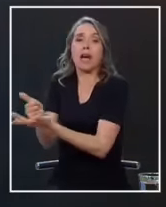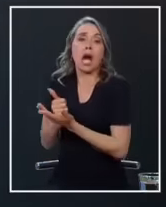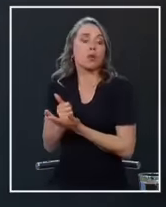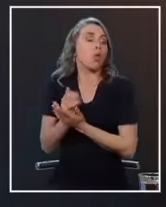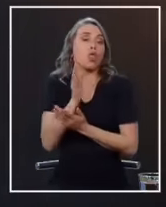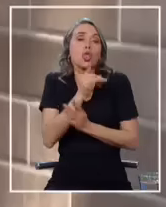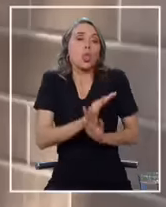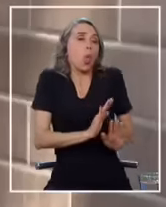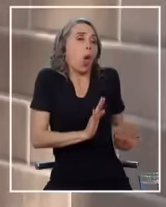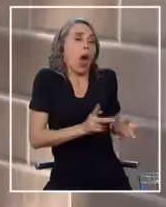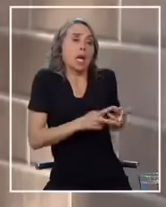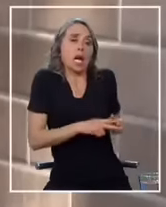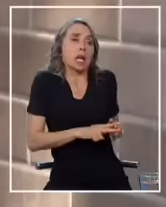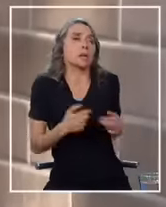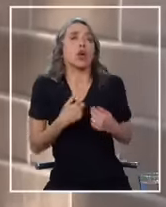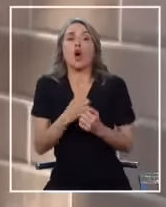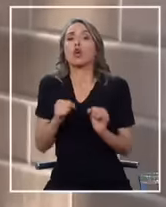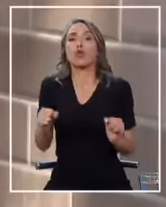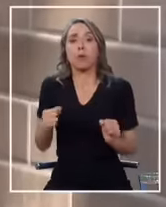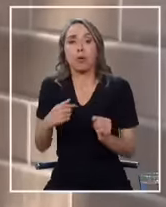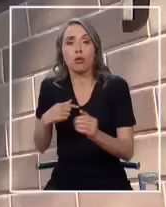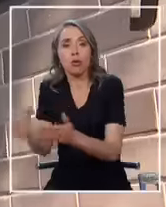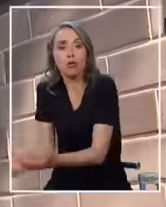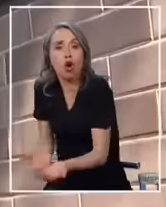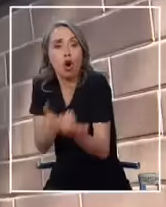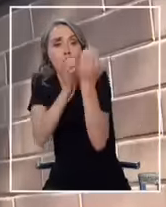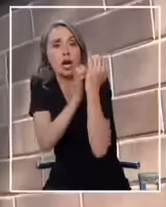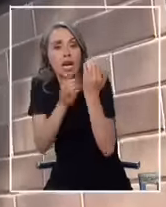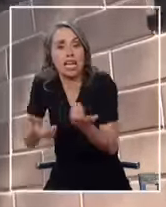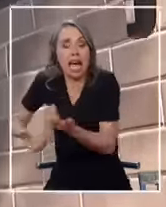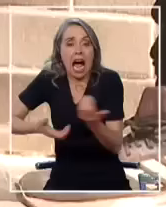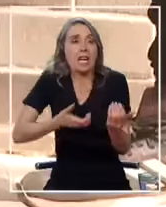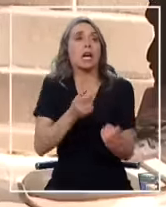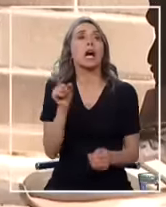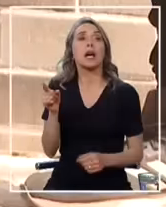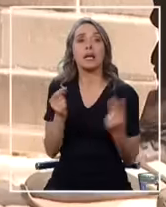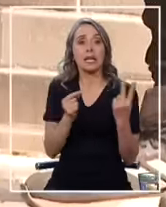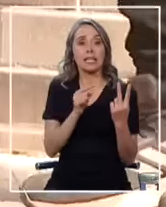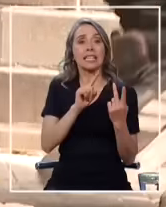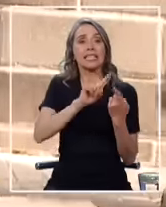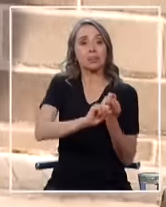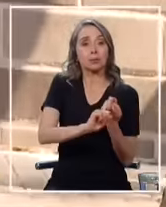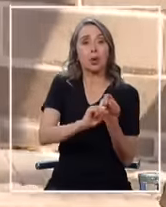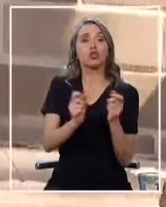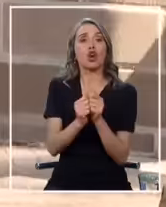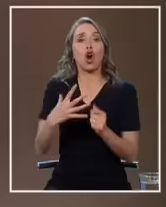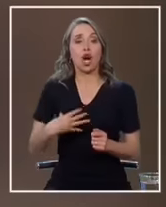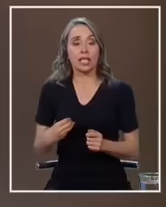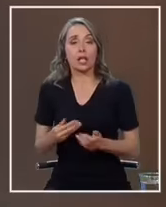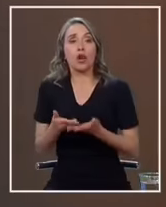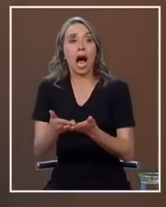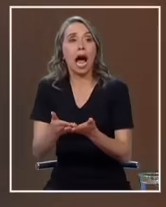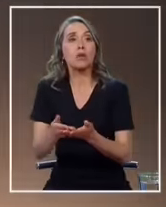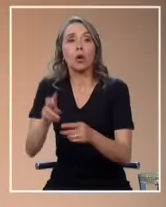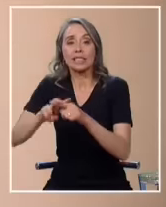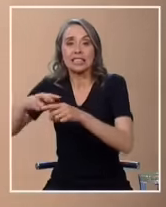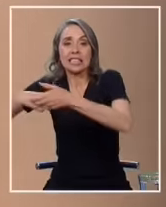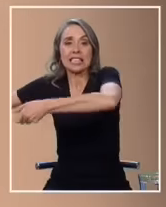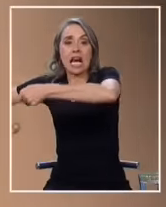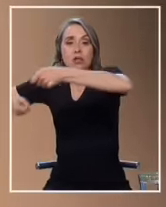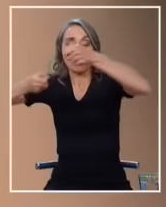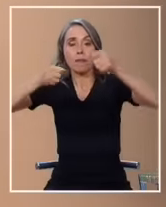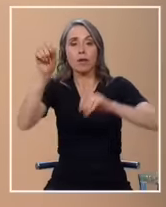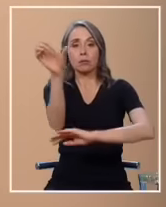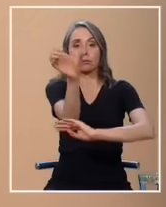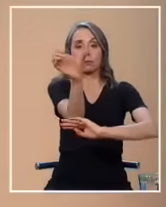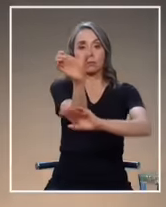herramienta necesaria y que también no podían ellos cargar peso. Estaba con su esposo e hijo, quienes fueron los que le ayudaron a subir su silla y a